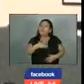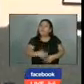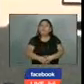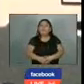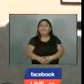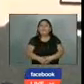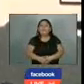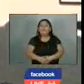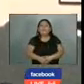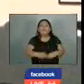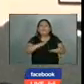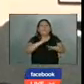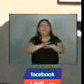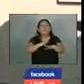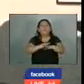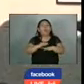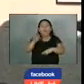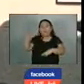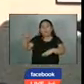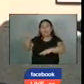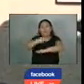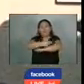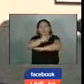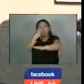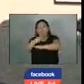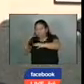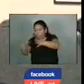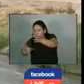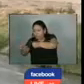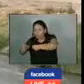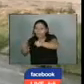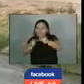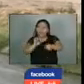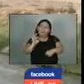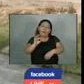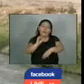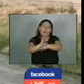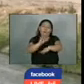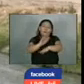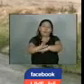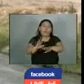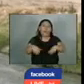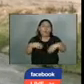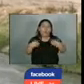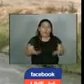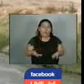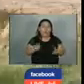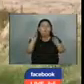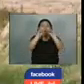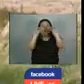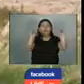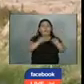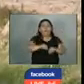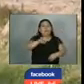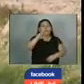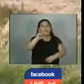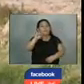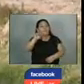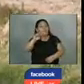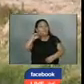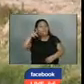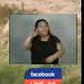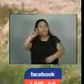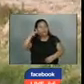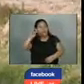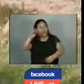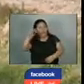Sí. Para prevenir deportaciones en la frontera, el agregado de aduanas recomienda hacer uso de la aplicación CBP One, una plataforma